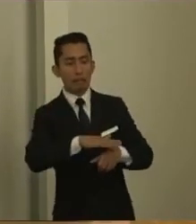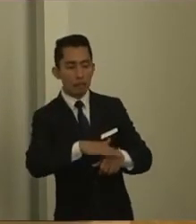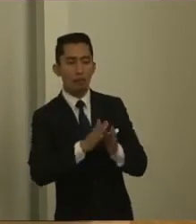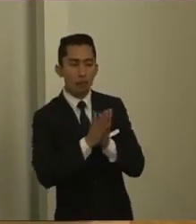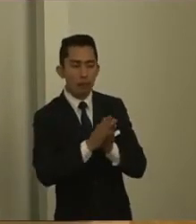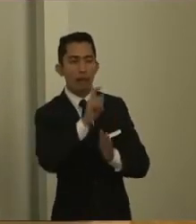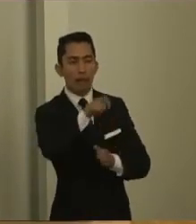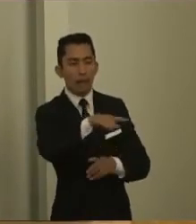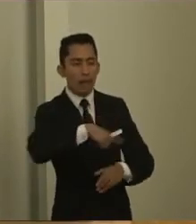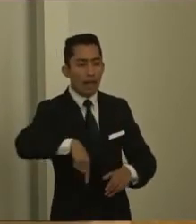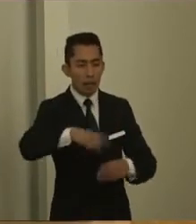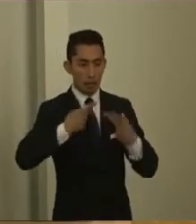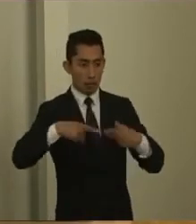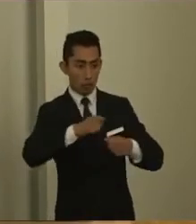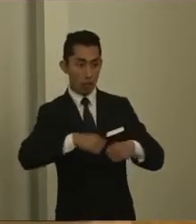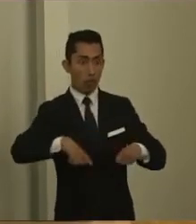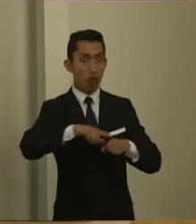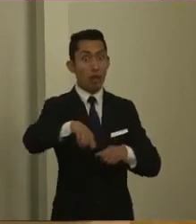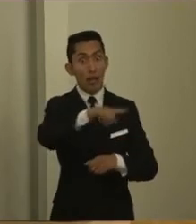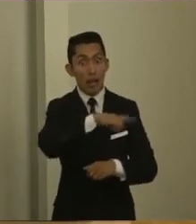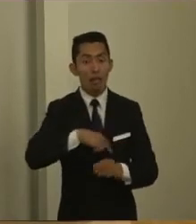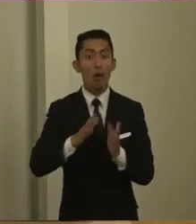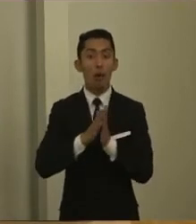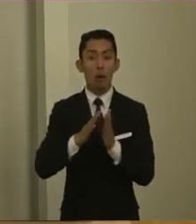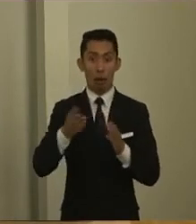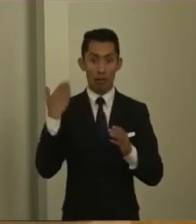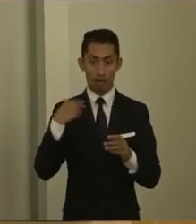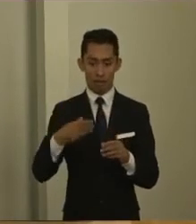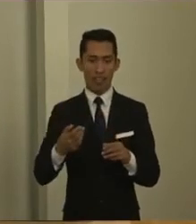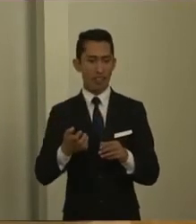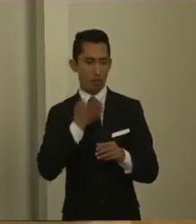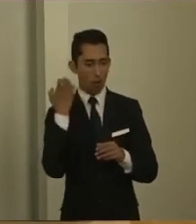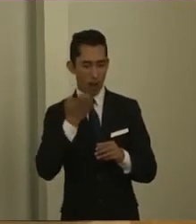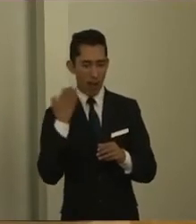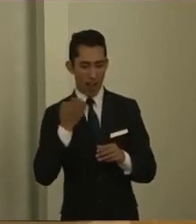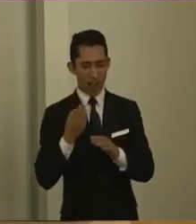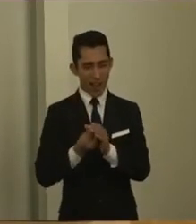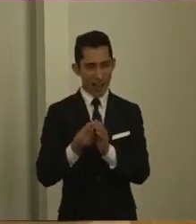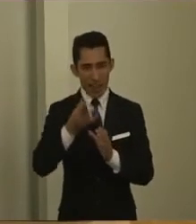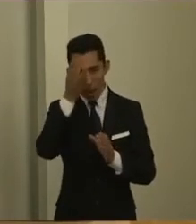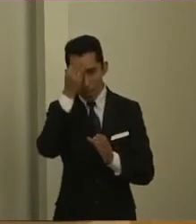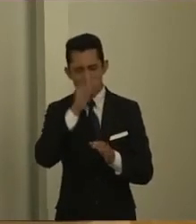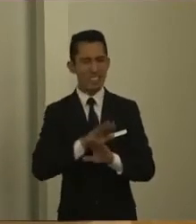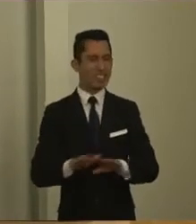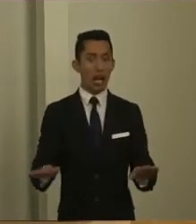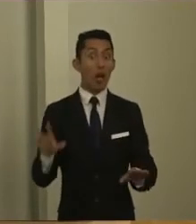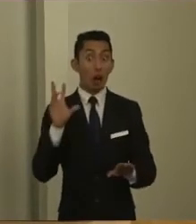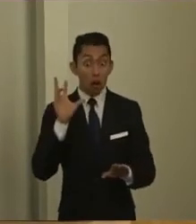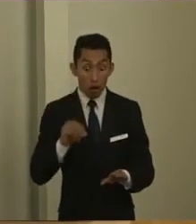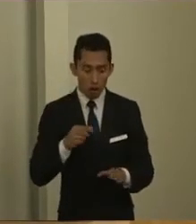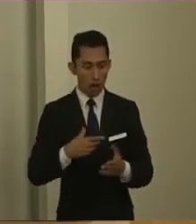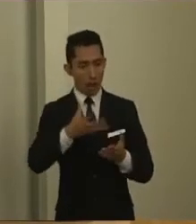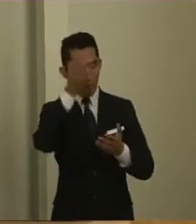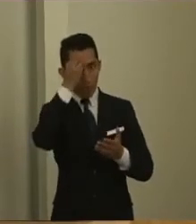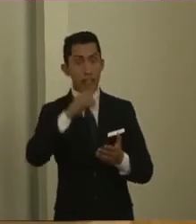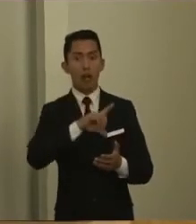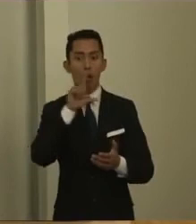sociológicas no se queden en las aulas sino que se conviertan en herramientas de movilización